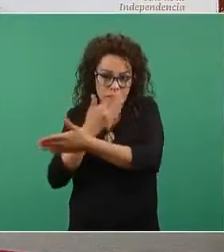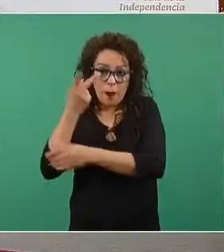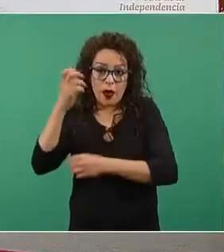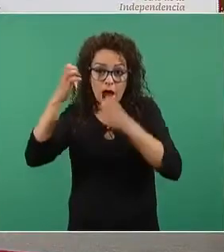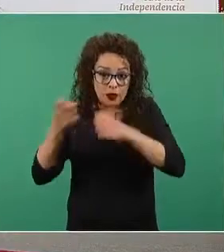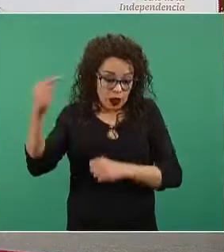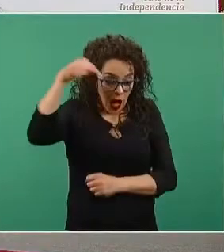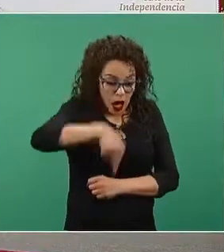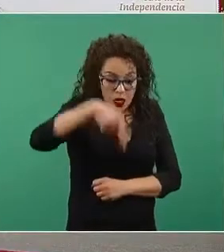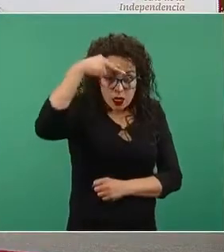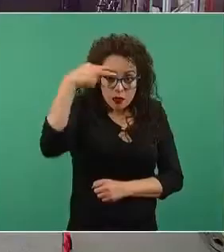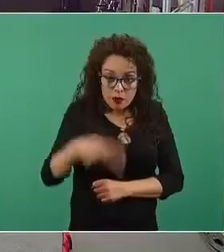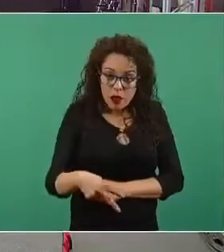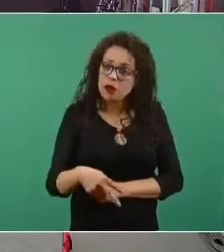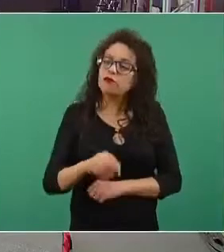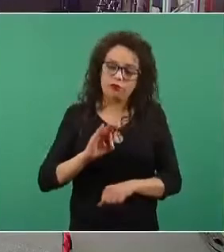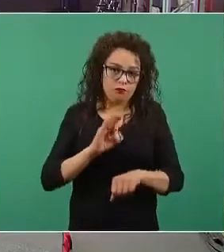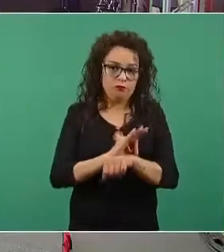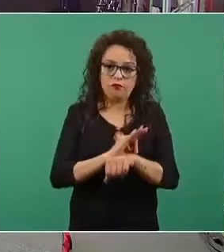Claro que sí, doctora, muchas gracias.